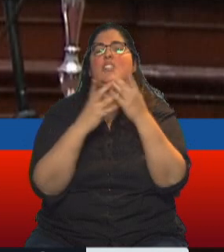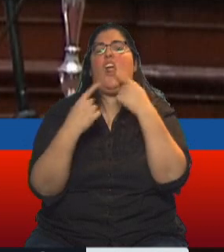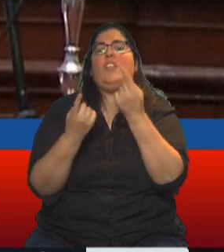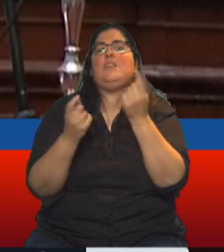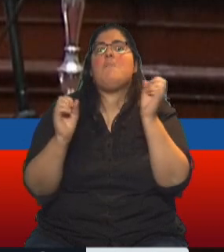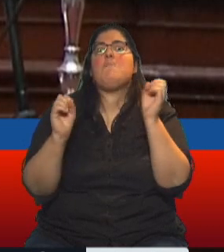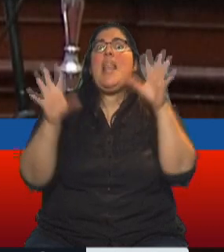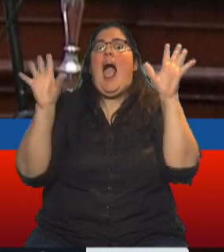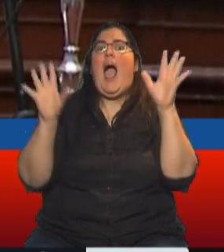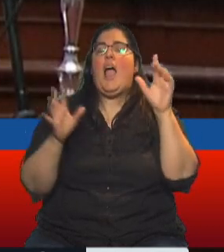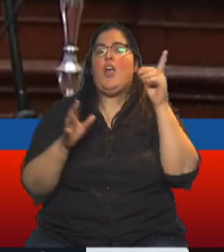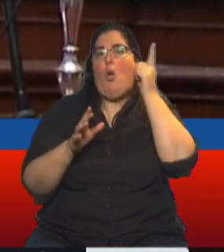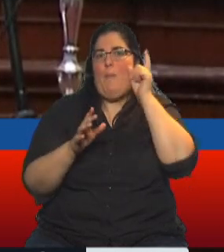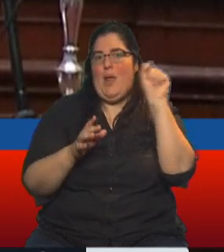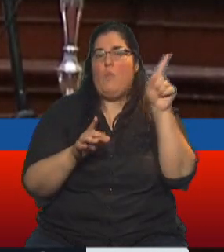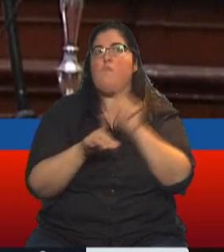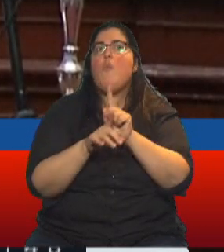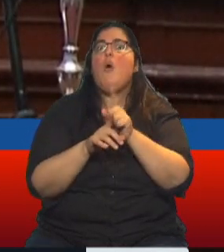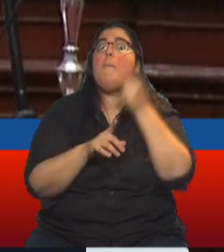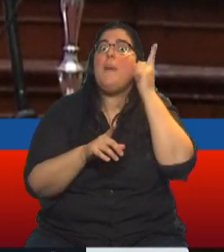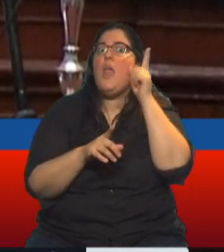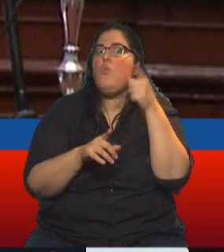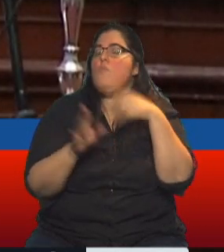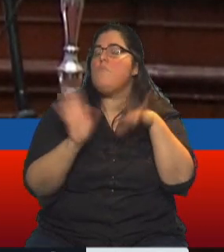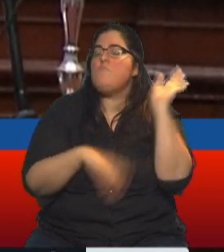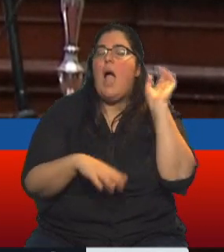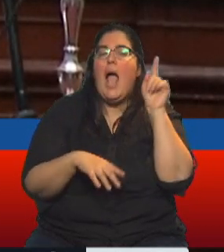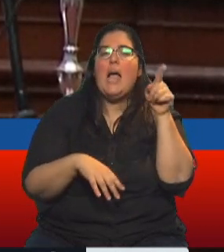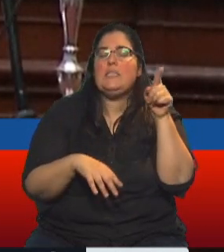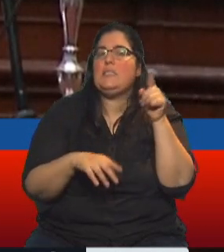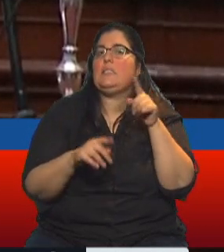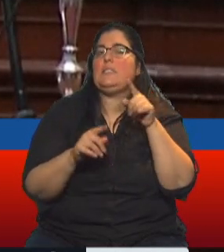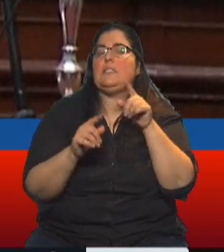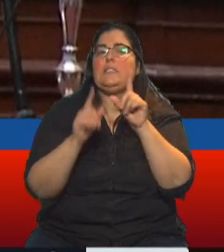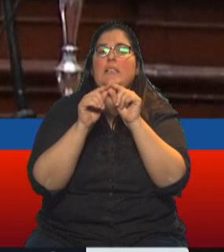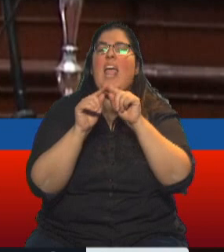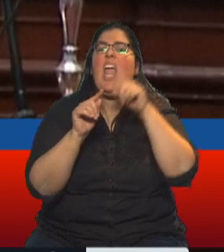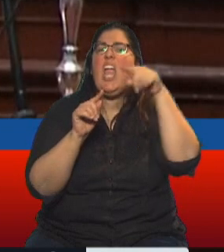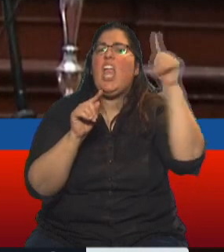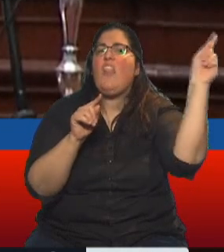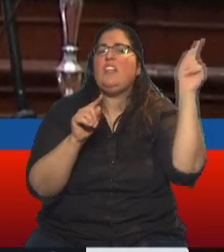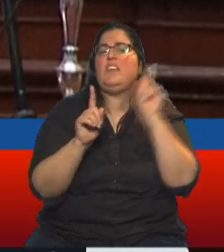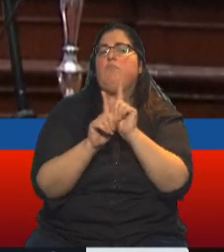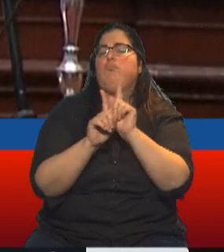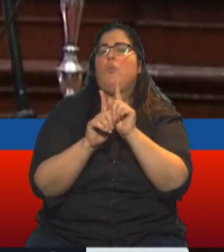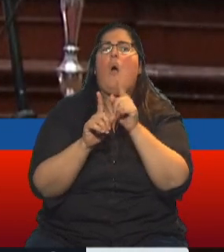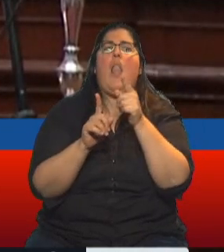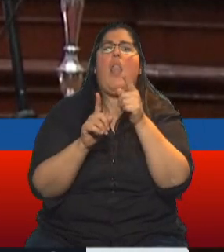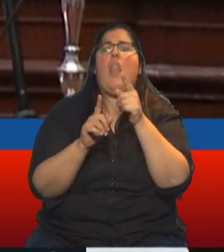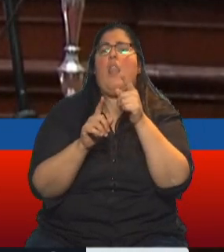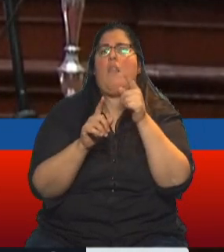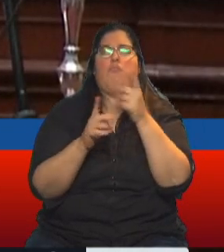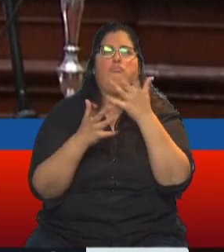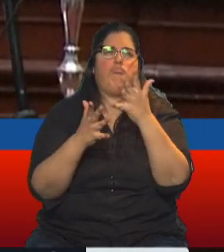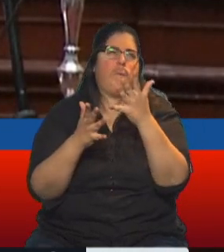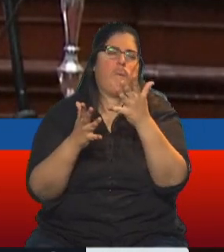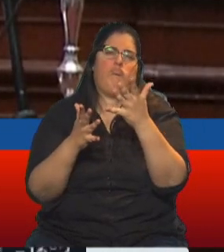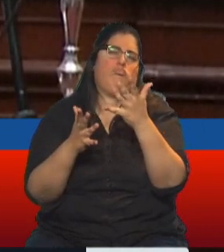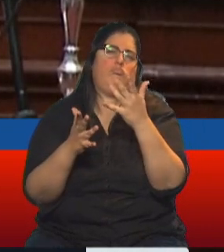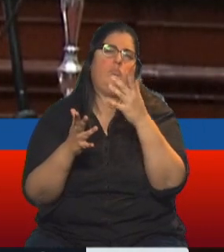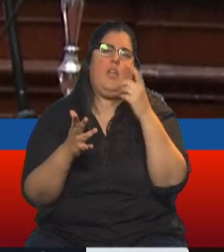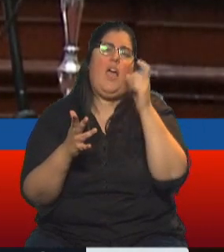efectivamente Perú fue uno de los países, el país con índices más altos de crecimiento sostenido de América Latina en las